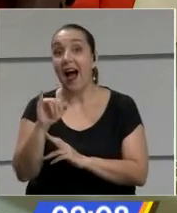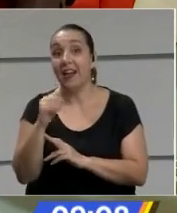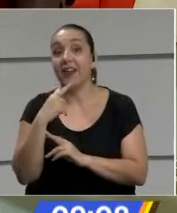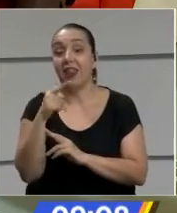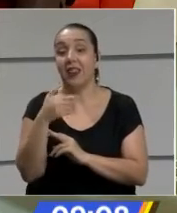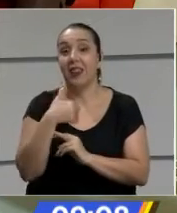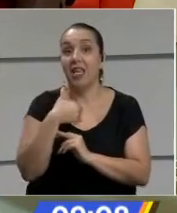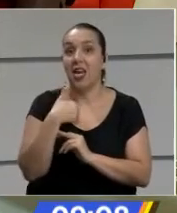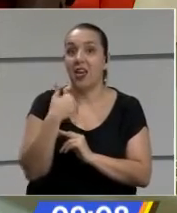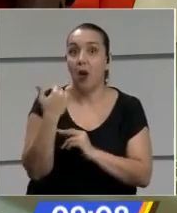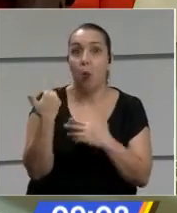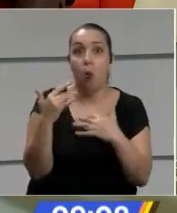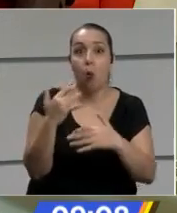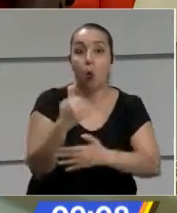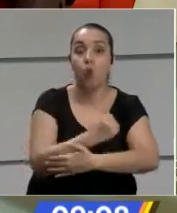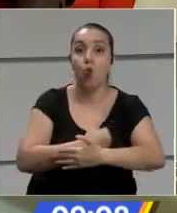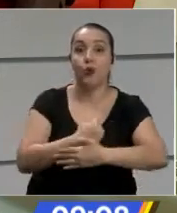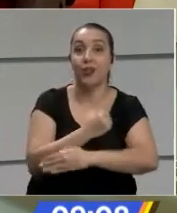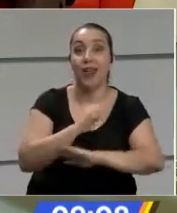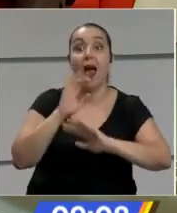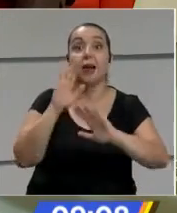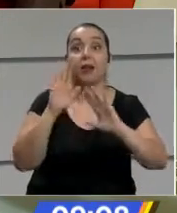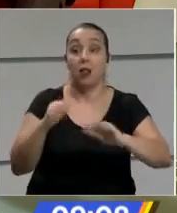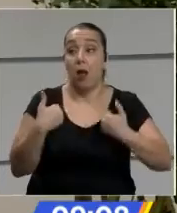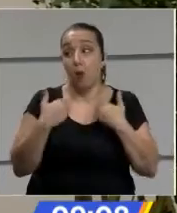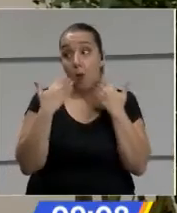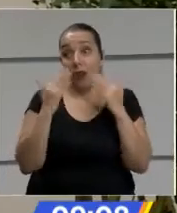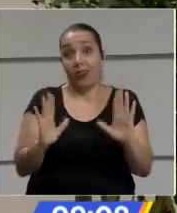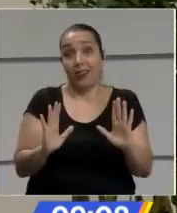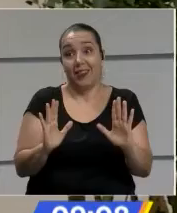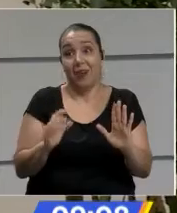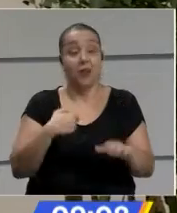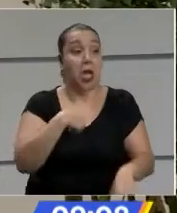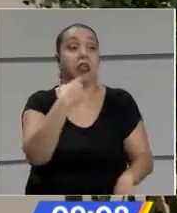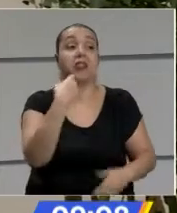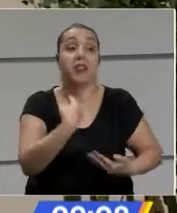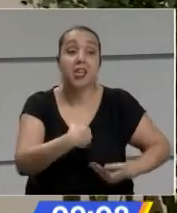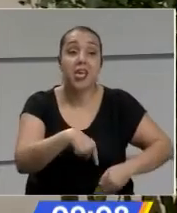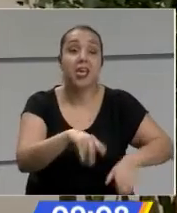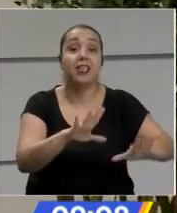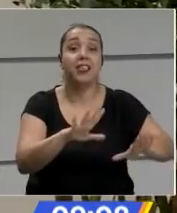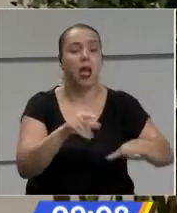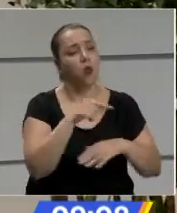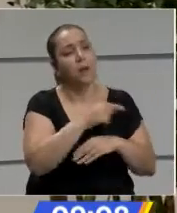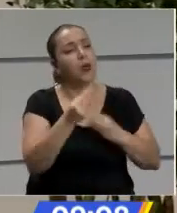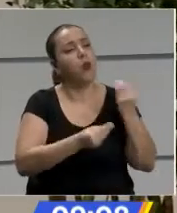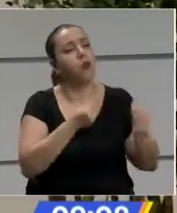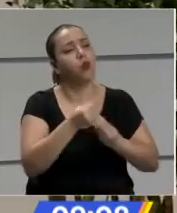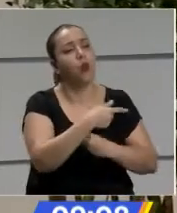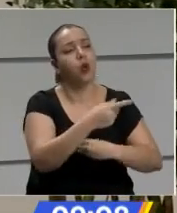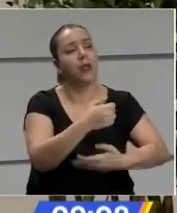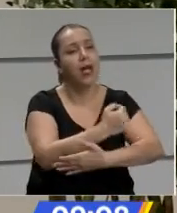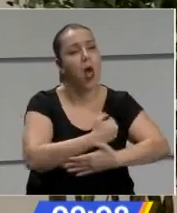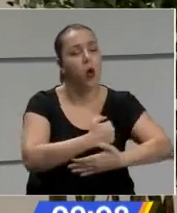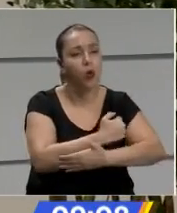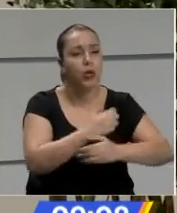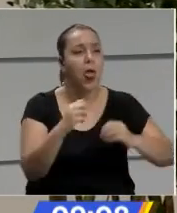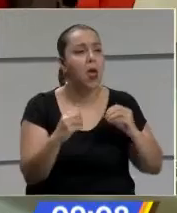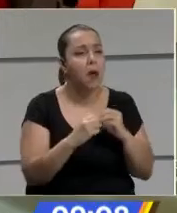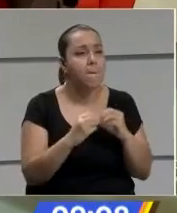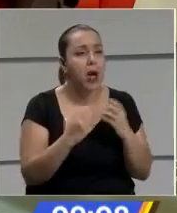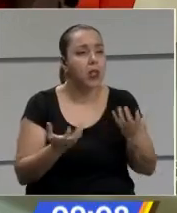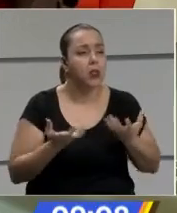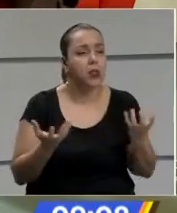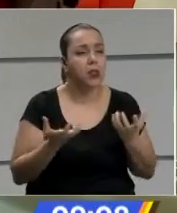ser. A mí no me consta, dicen por ahí. Dicen por ahí. ¿Qué es lo que más cocina, sabe? Bueno, todo, pero lo que